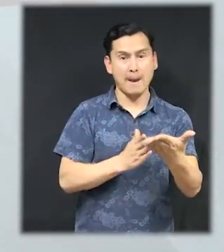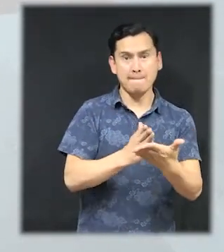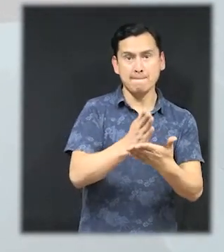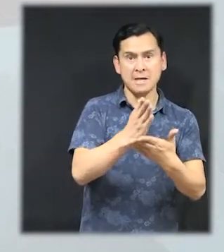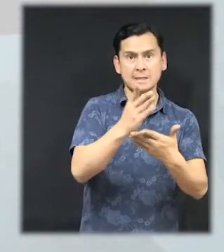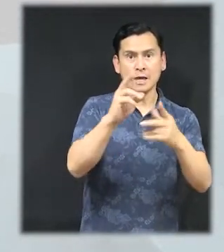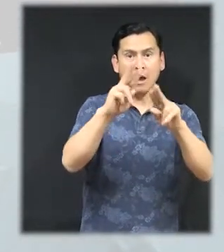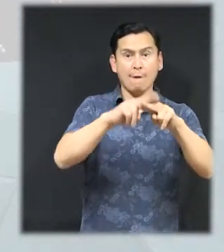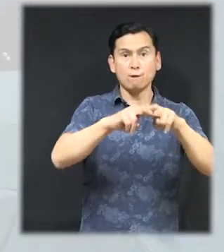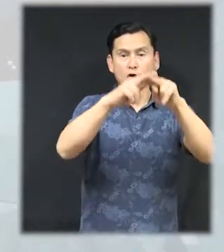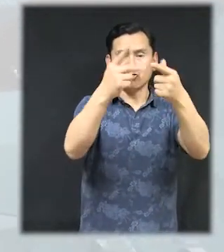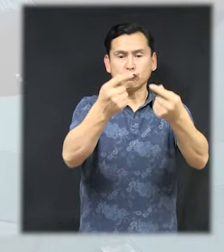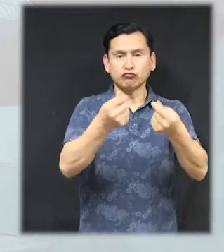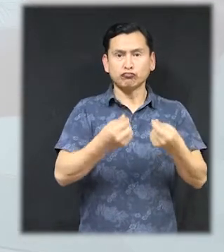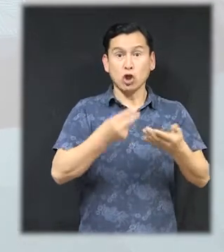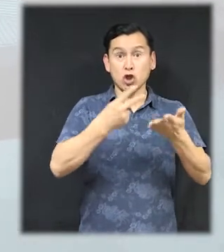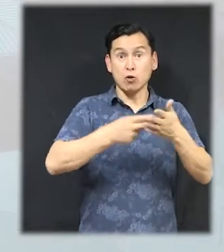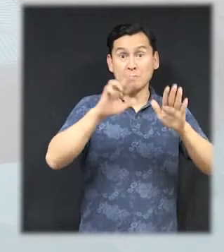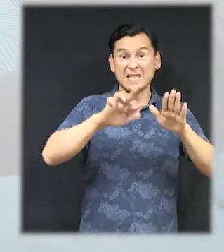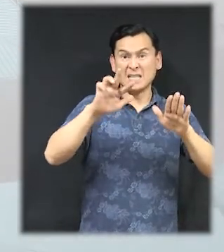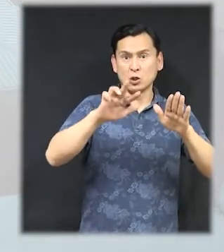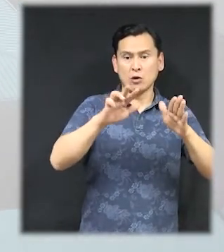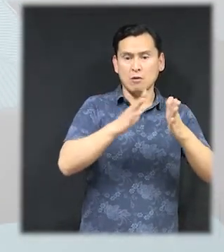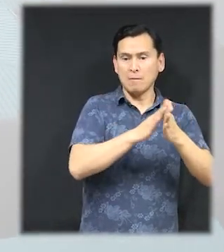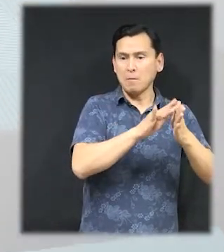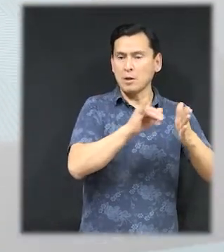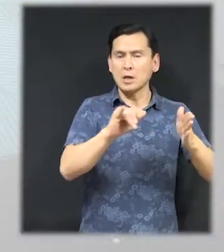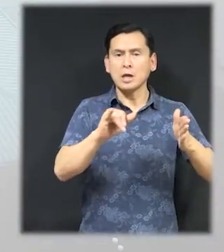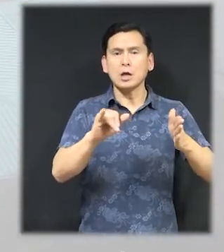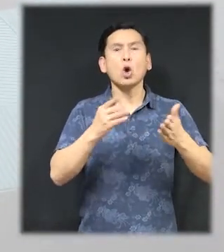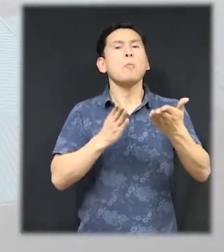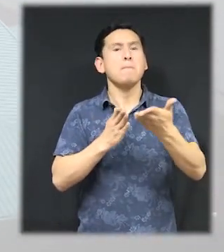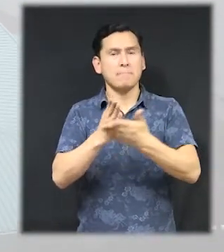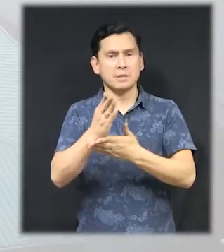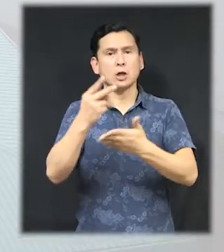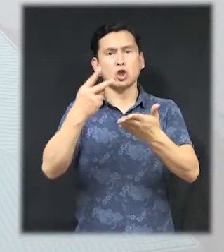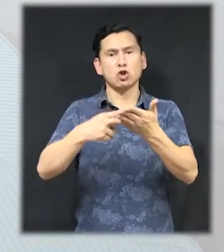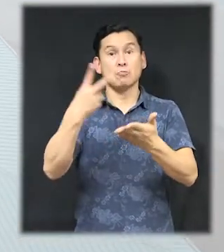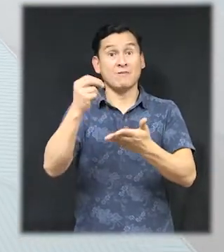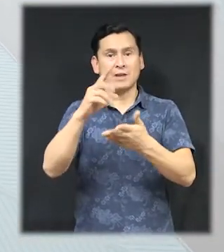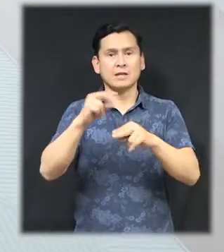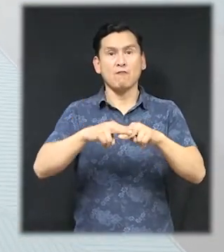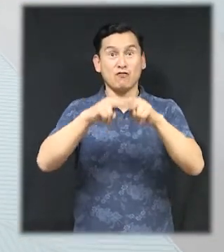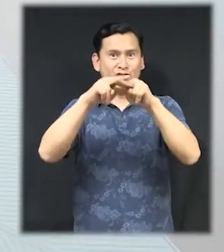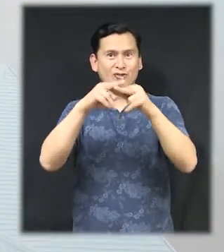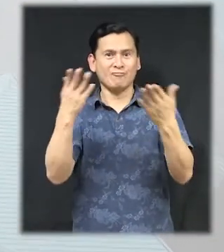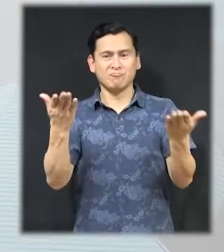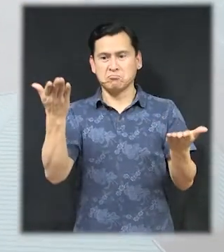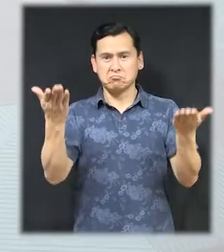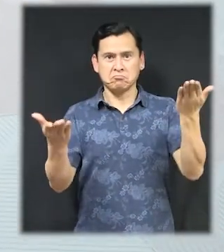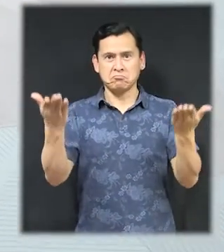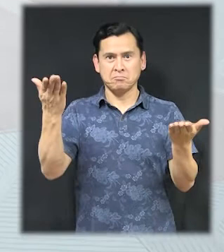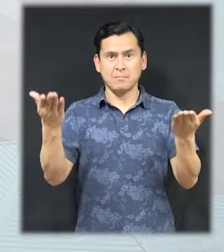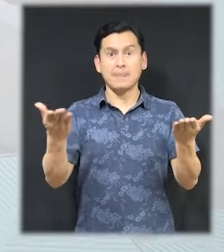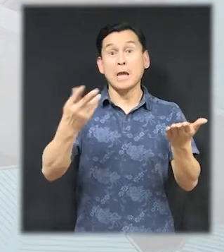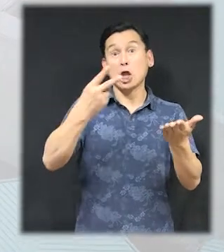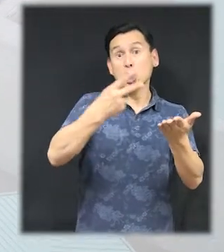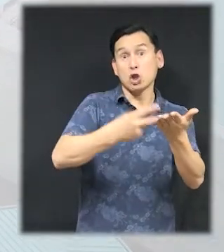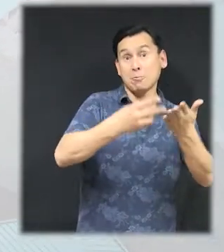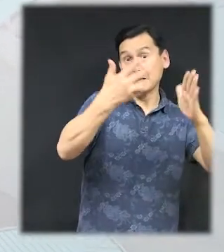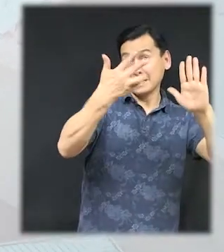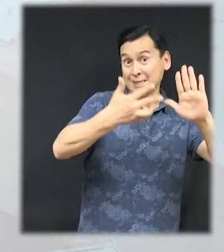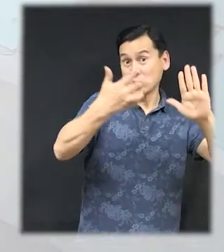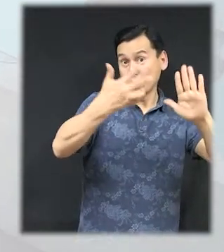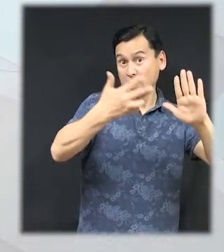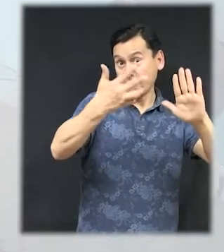través de la ley de presupuesto que nuestra apertura es de 32.000 millones de pesos. Durante el año